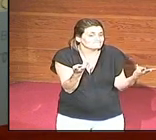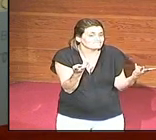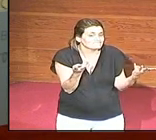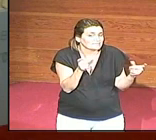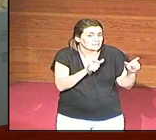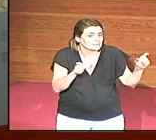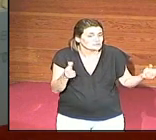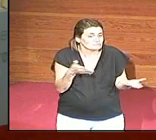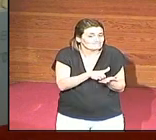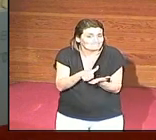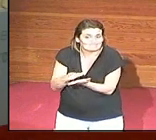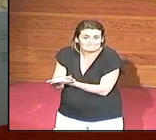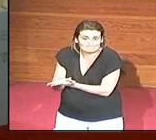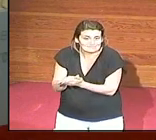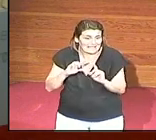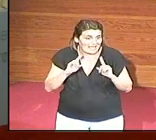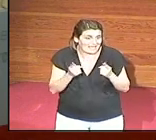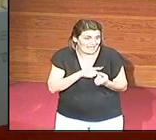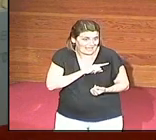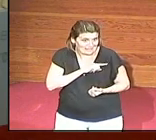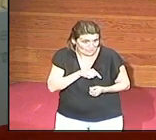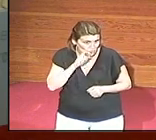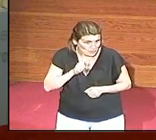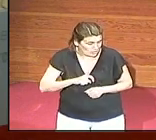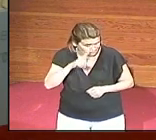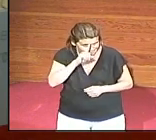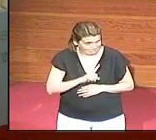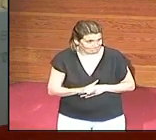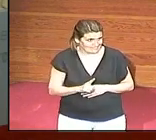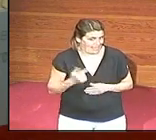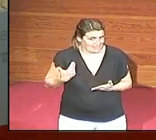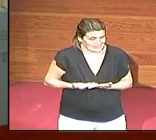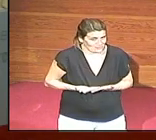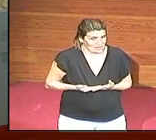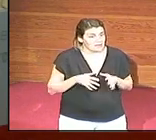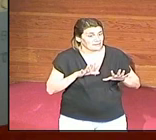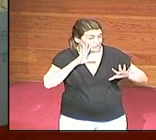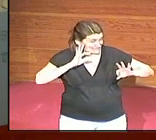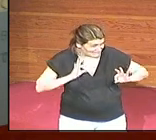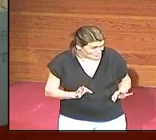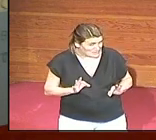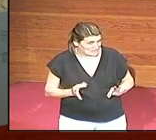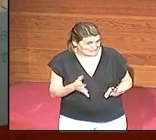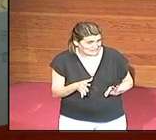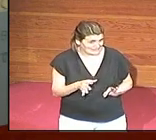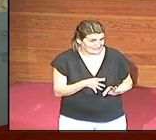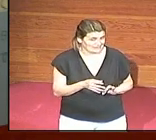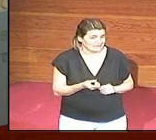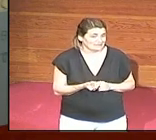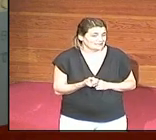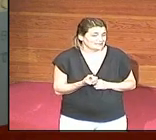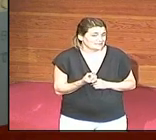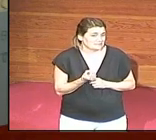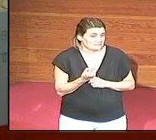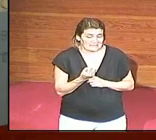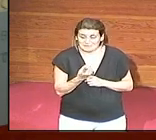de muertos del ejército ucraniano ahora mismo, pero seguramente sean decenas de miles de madres como esta,